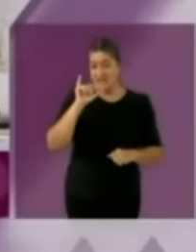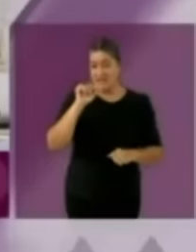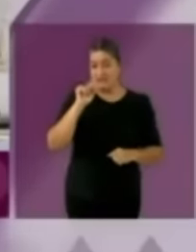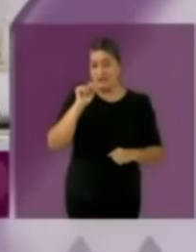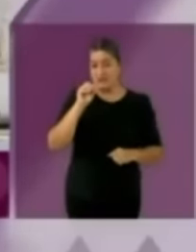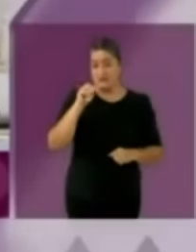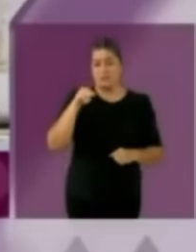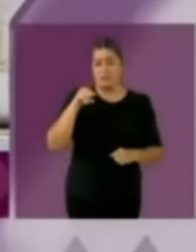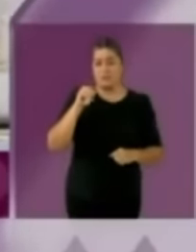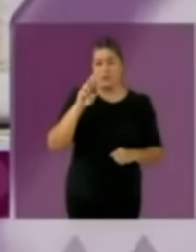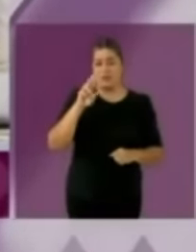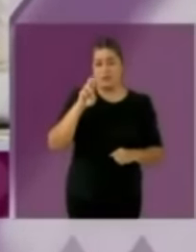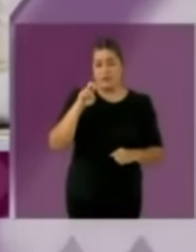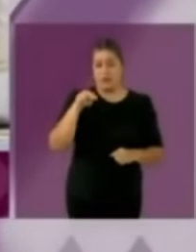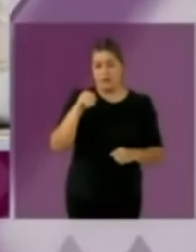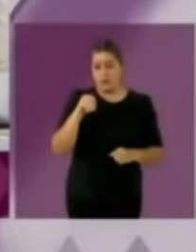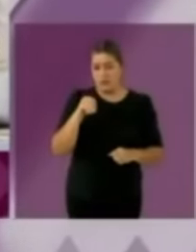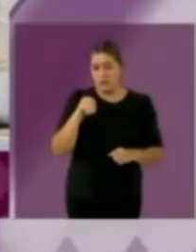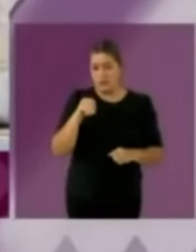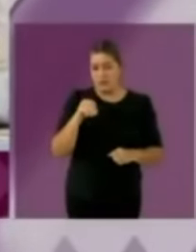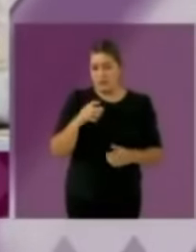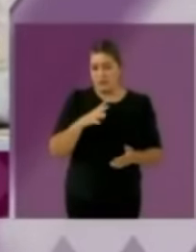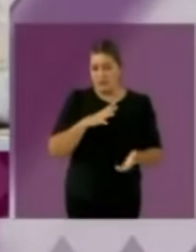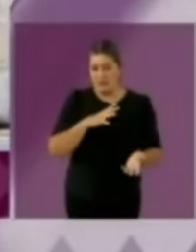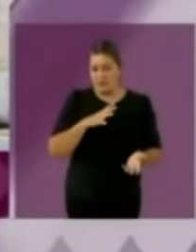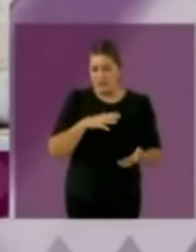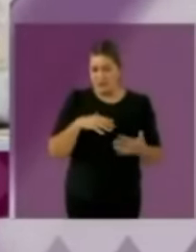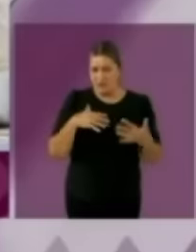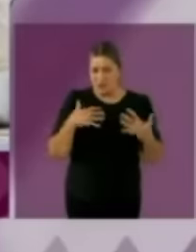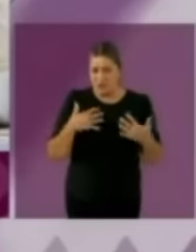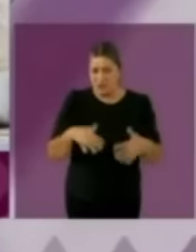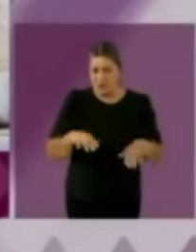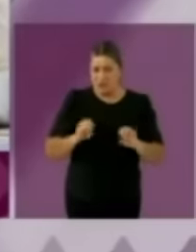Horrible. Devastadora, sí, para ella. Ella misma, ve el